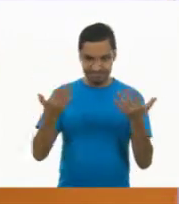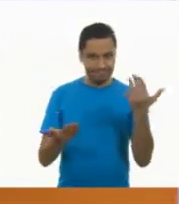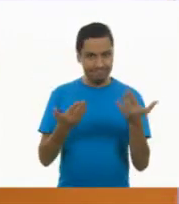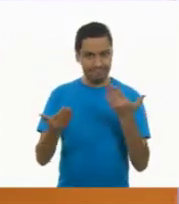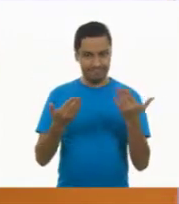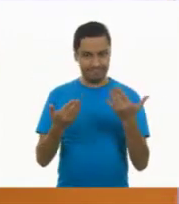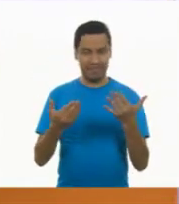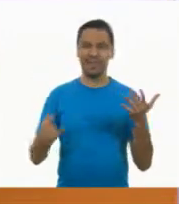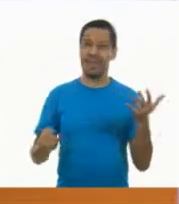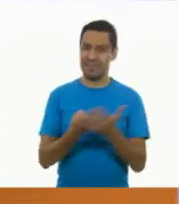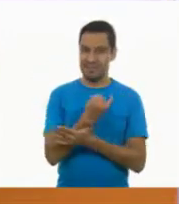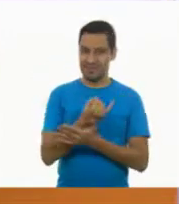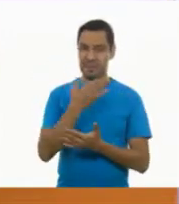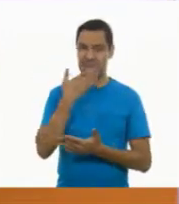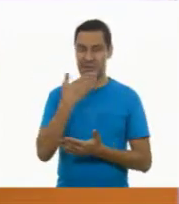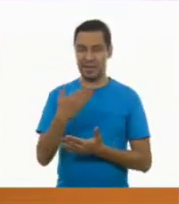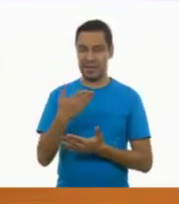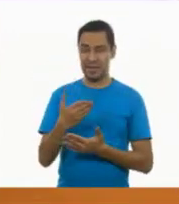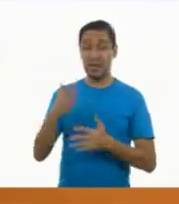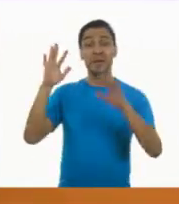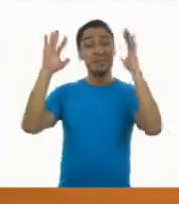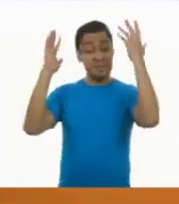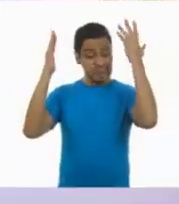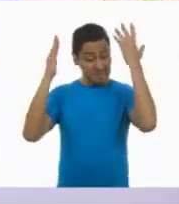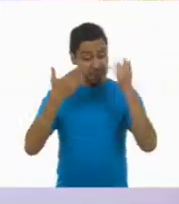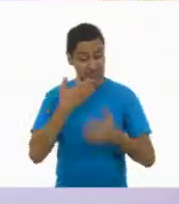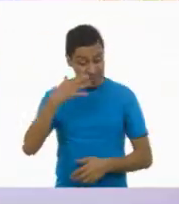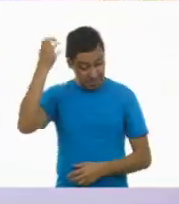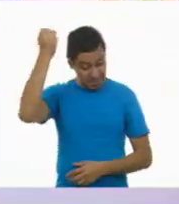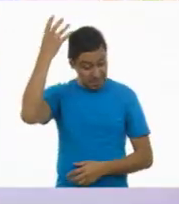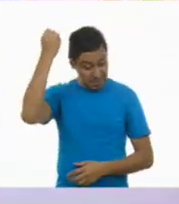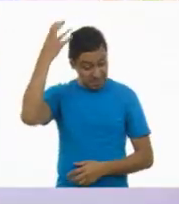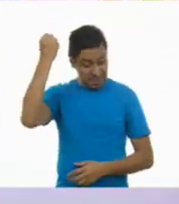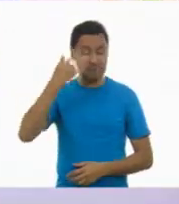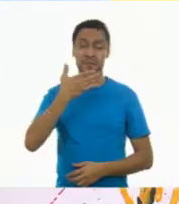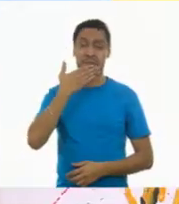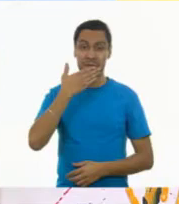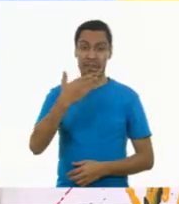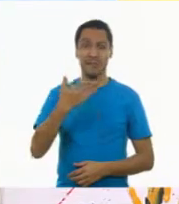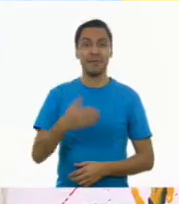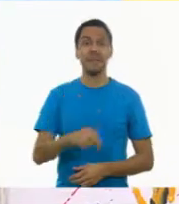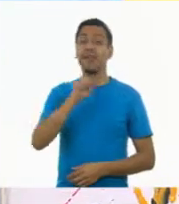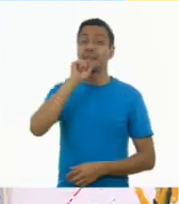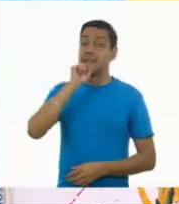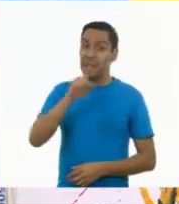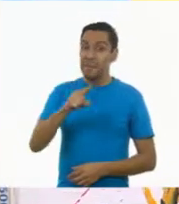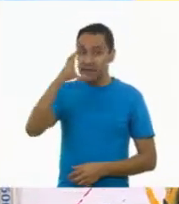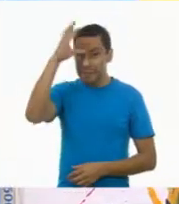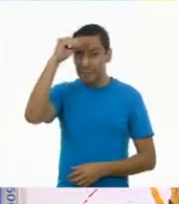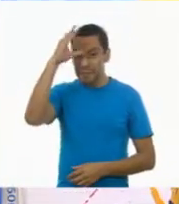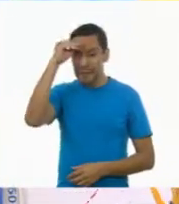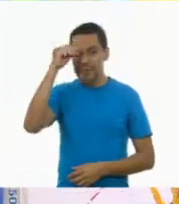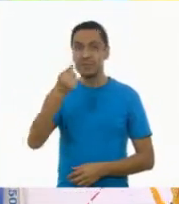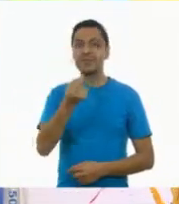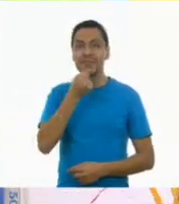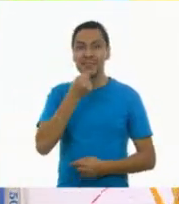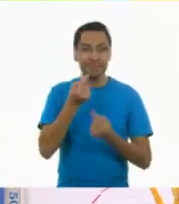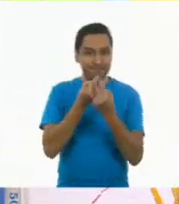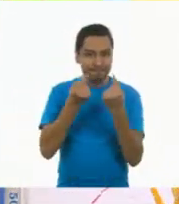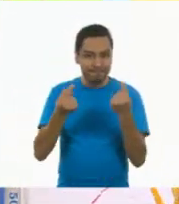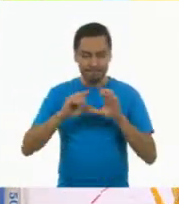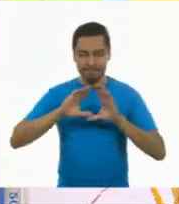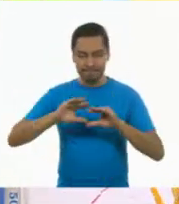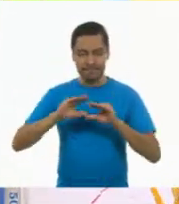bien, bravo, Panchito. Ah, y también vimos que ayudar a las niñas y a los niños, eso ayuda a que aprendan a tomar